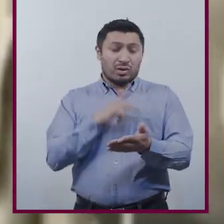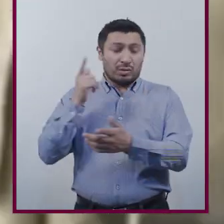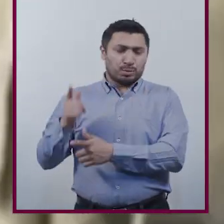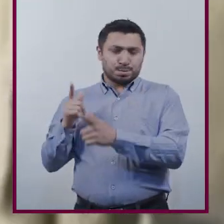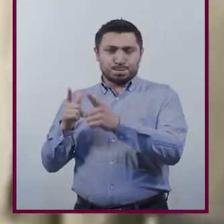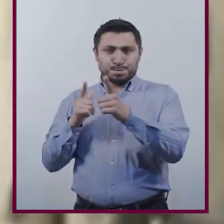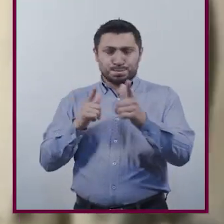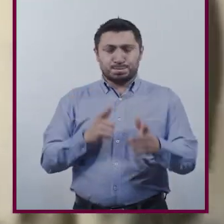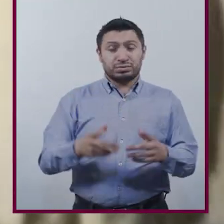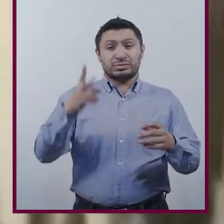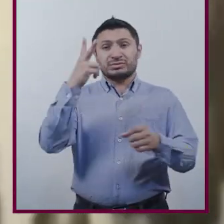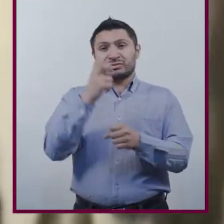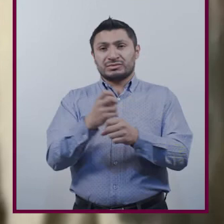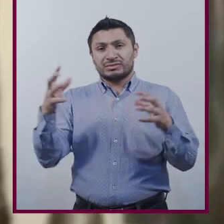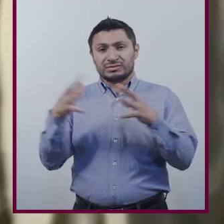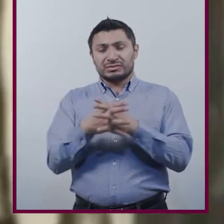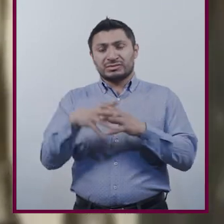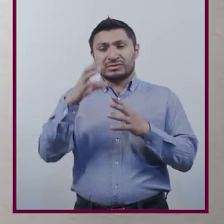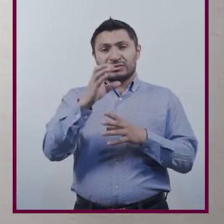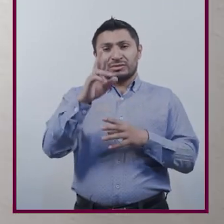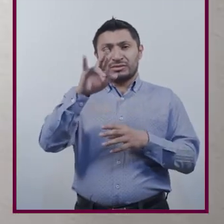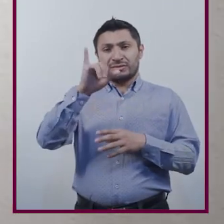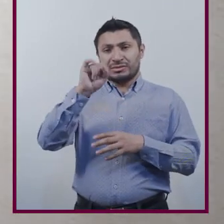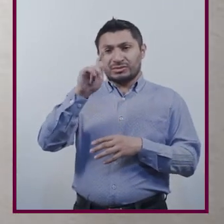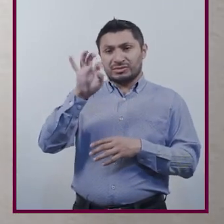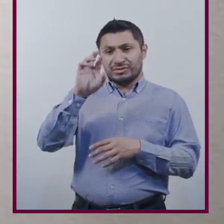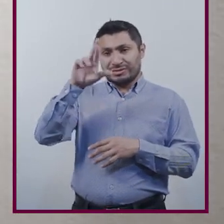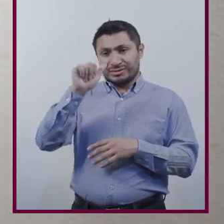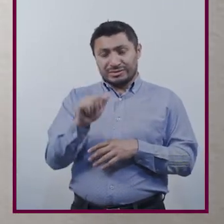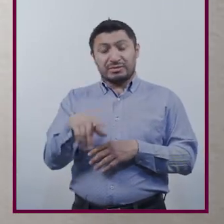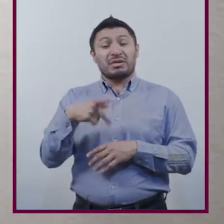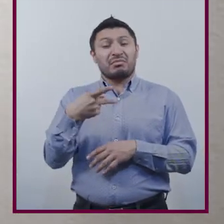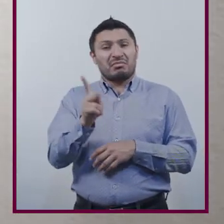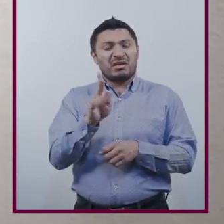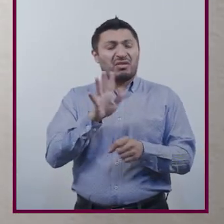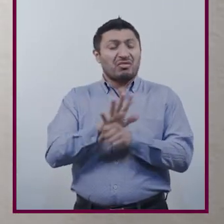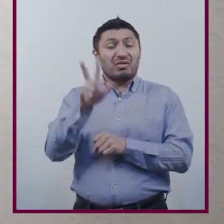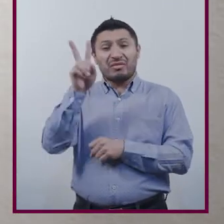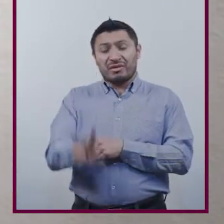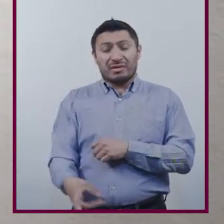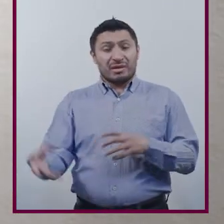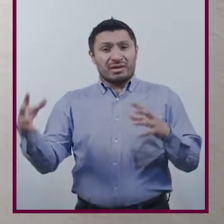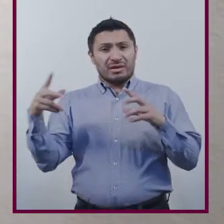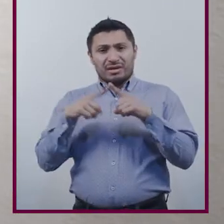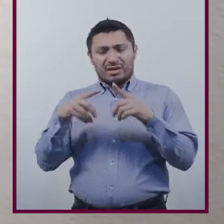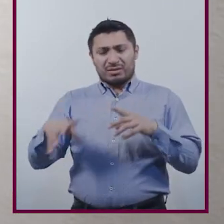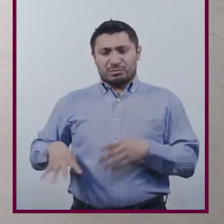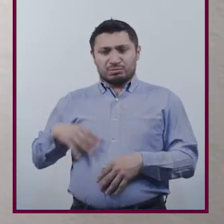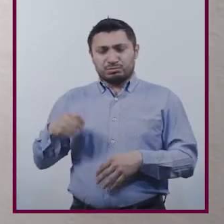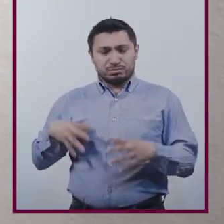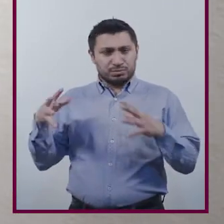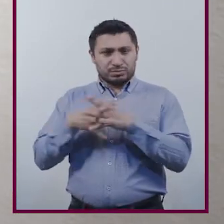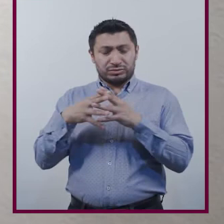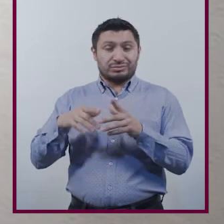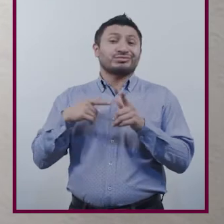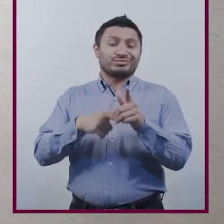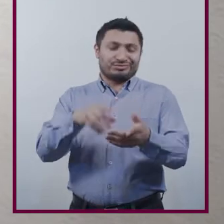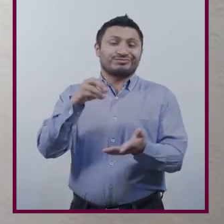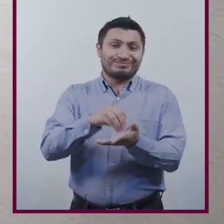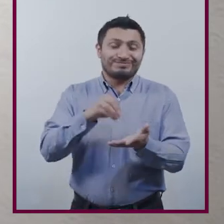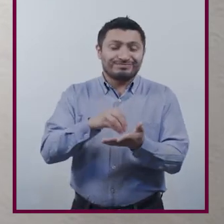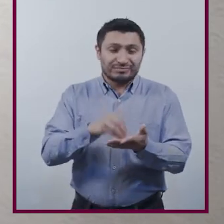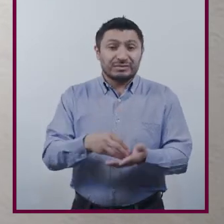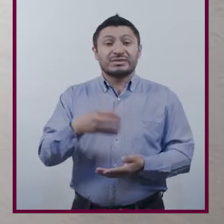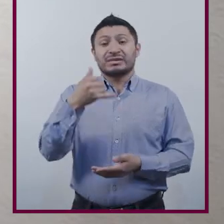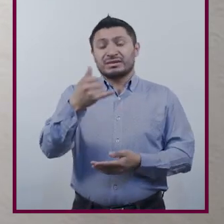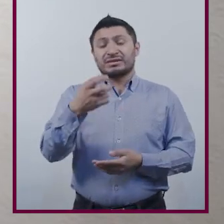armas en una segunda guerra cristera. Lo cierto es que la lucha de la Iglesia continuaba vigente. Cabe